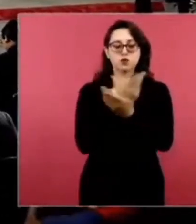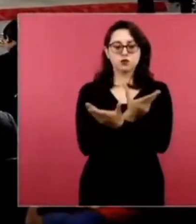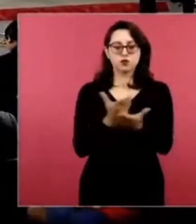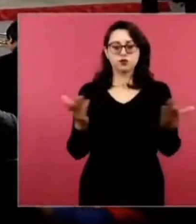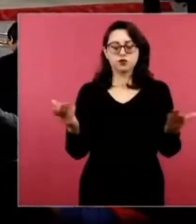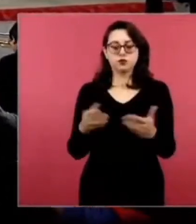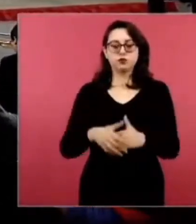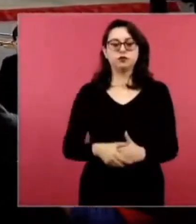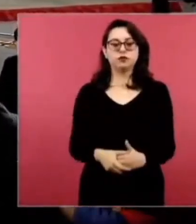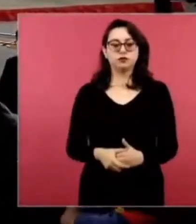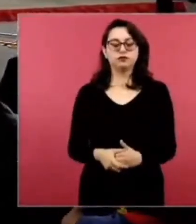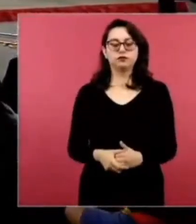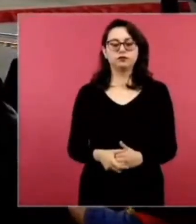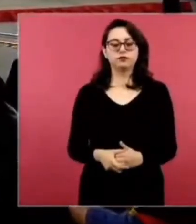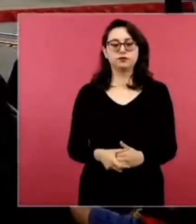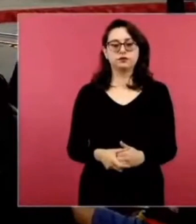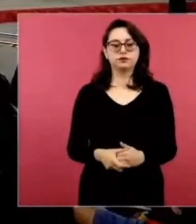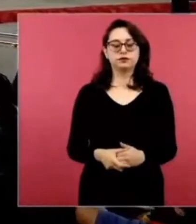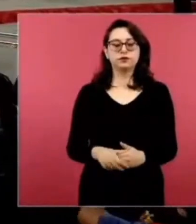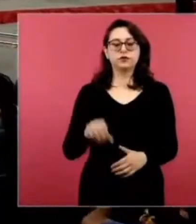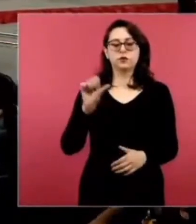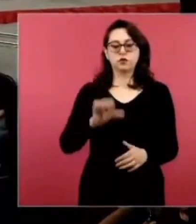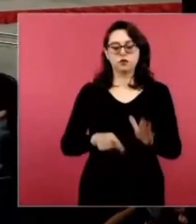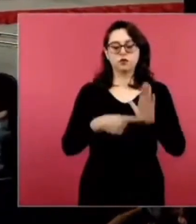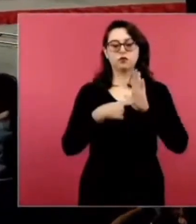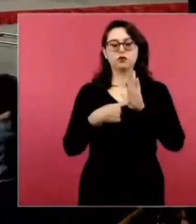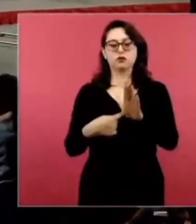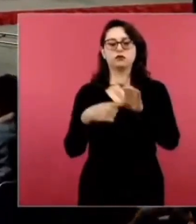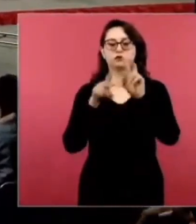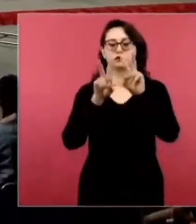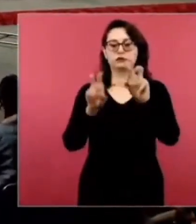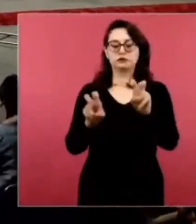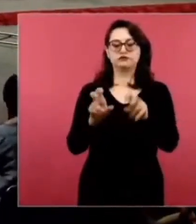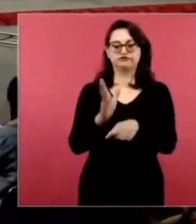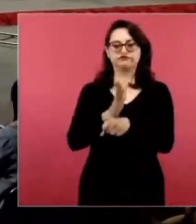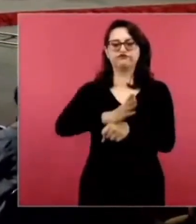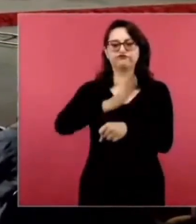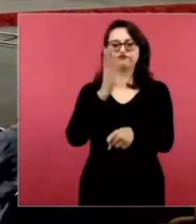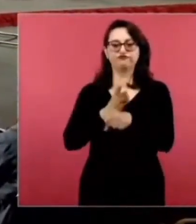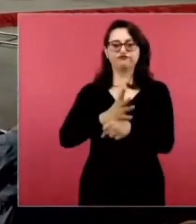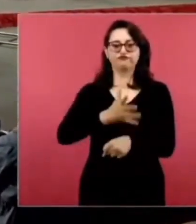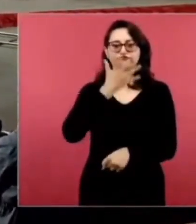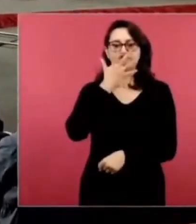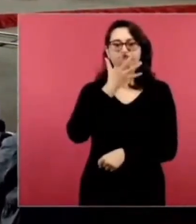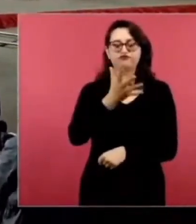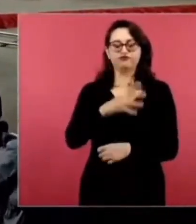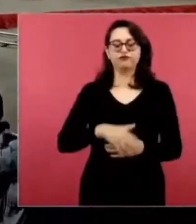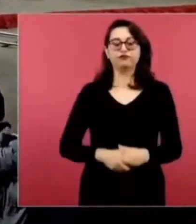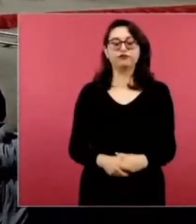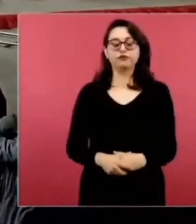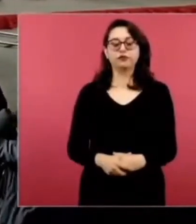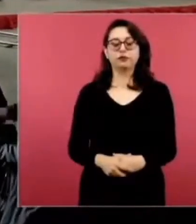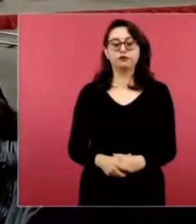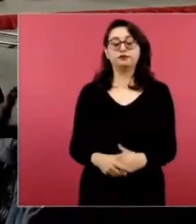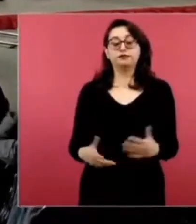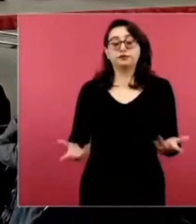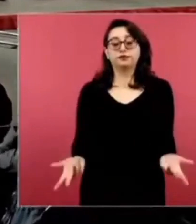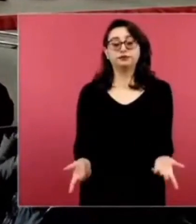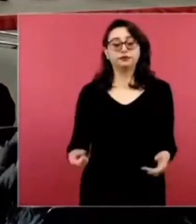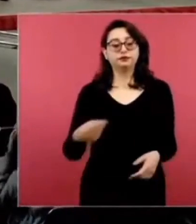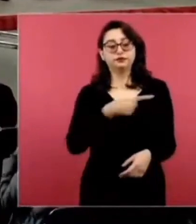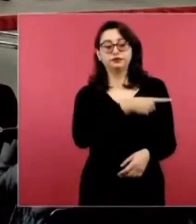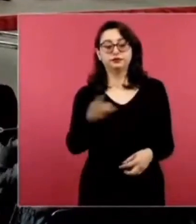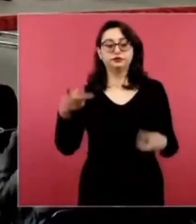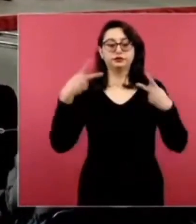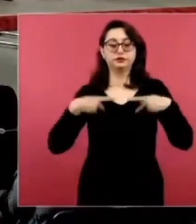el avance de cero impunidad. El día de hoy toca ver jueces que favorecen a presuntos